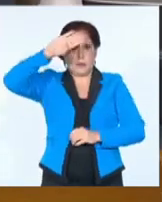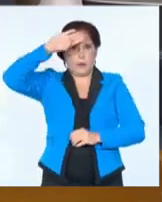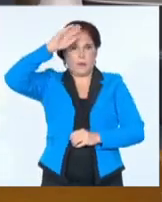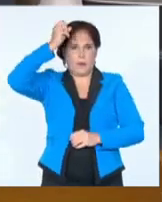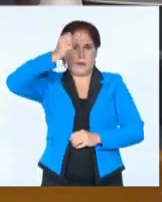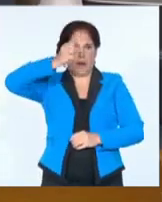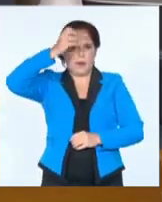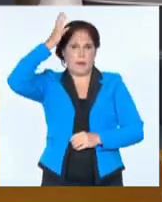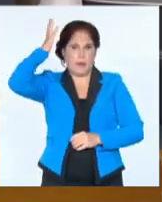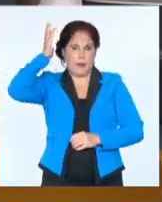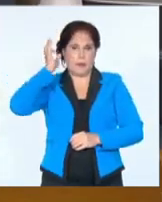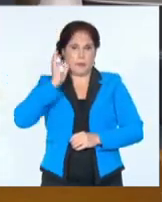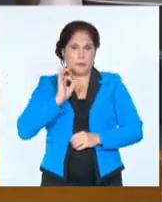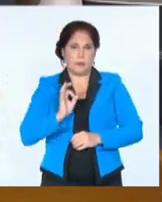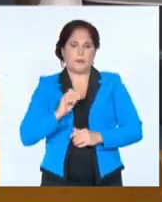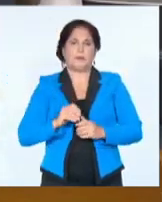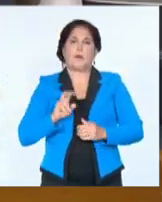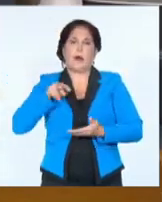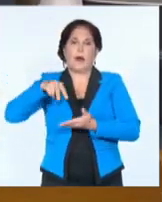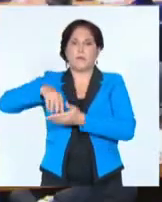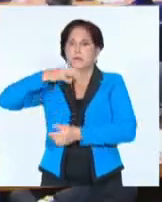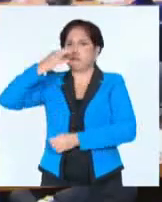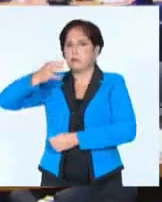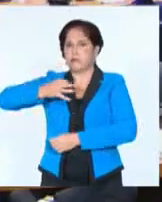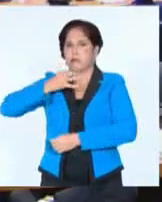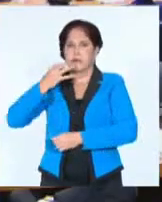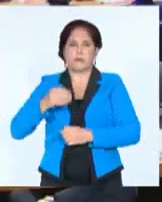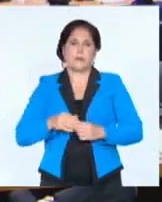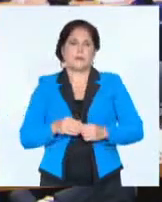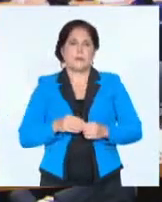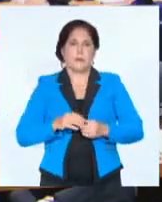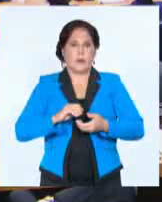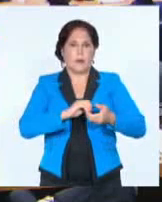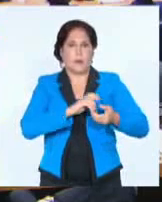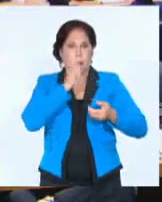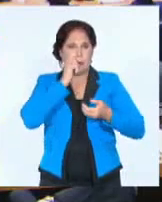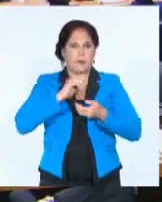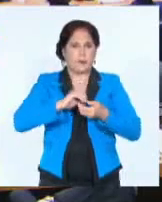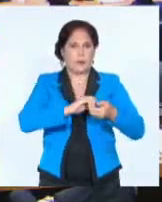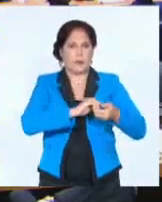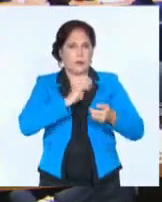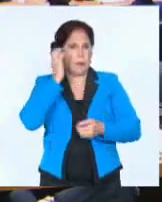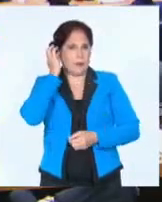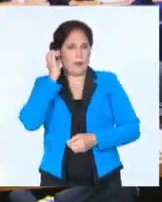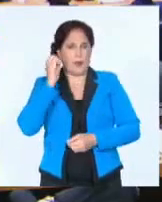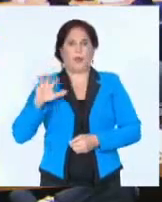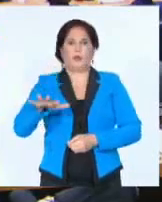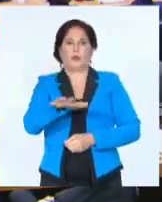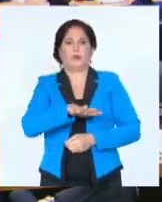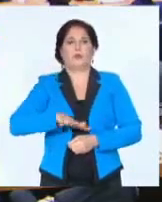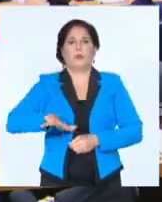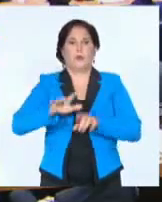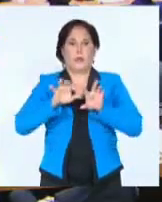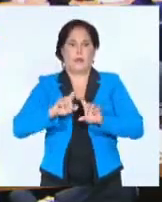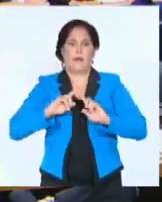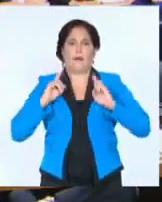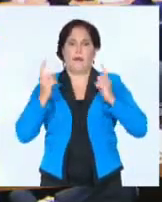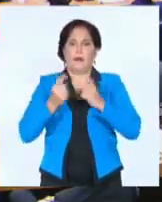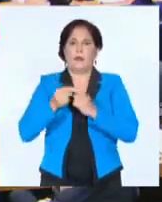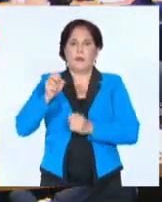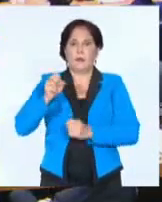Díaz-Canel, presidente de Cuba, para que intervenga. Excelentísima señora Amina Mohamed, vicesecretaria general de Naciones